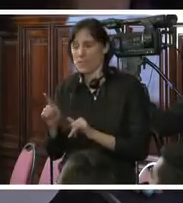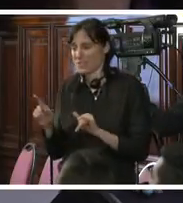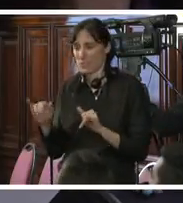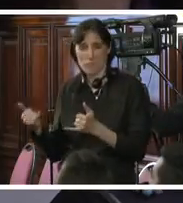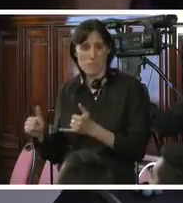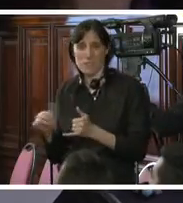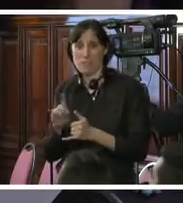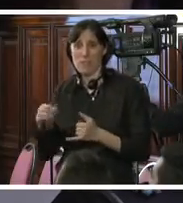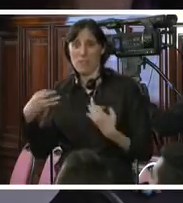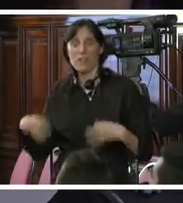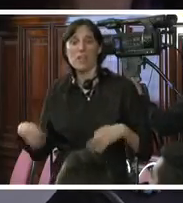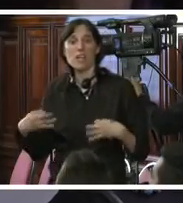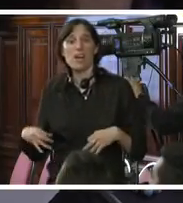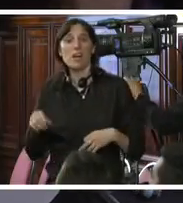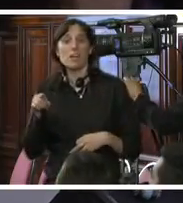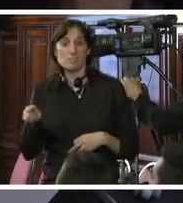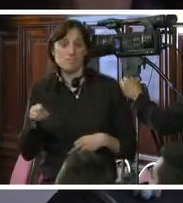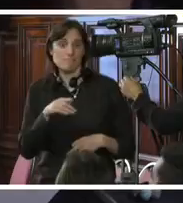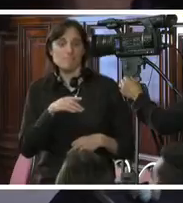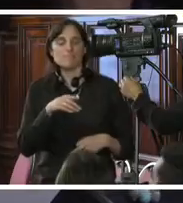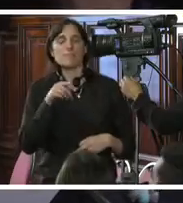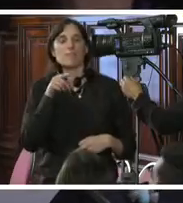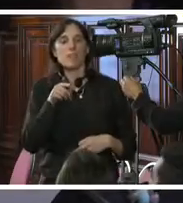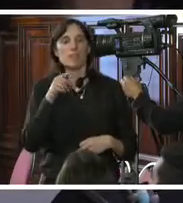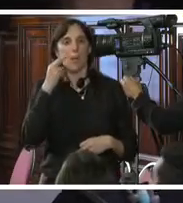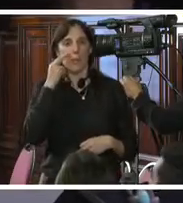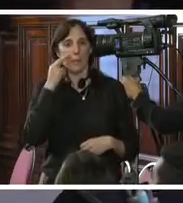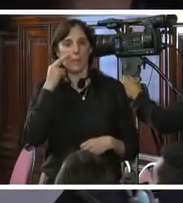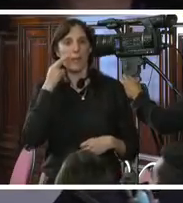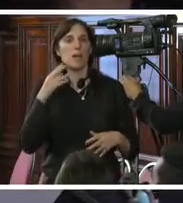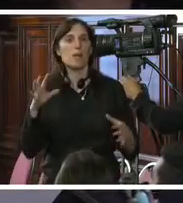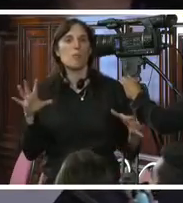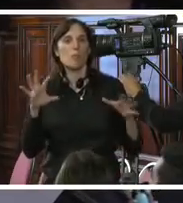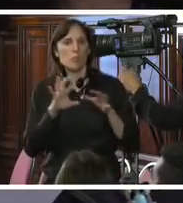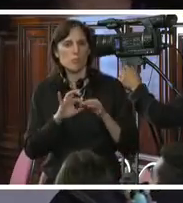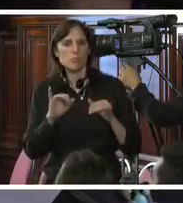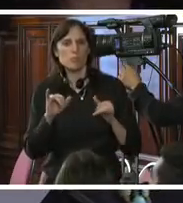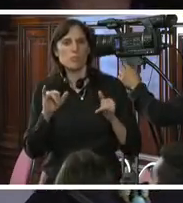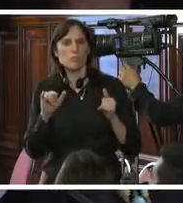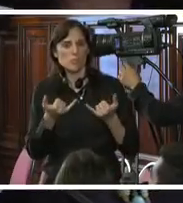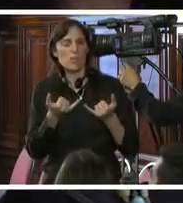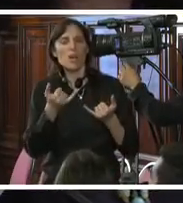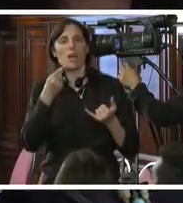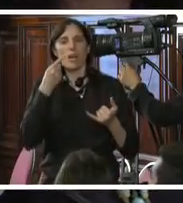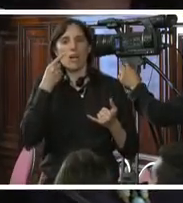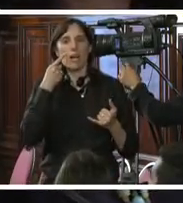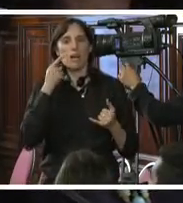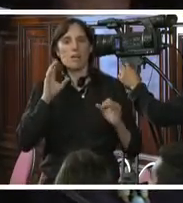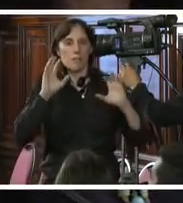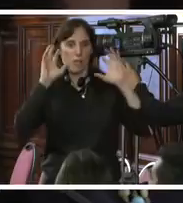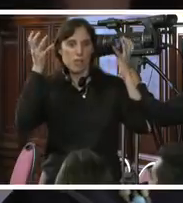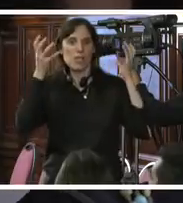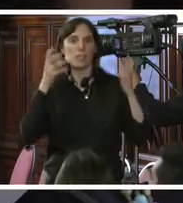grupo de niñas radica en la normalización de la maternidad, las uniones a temprana edad y la naturalización de la violencia